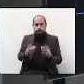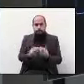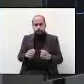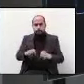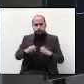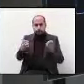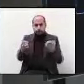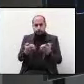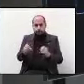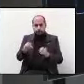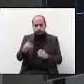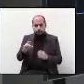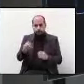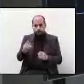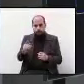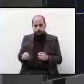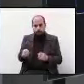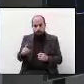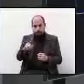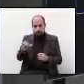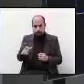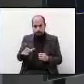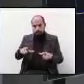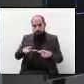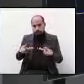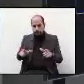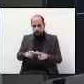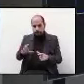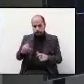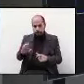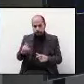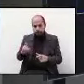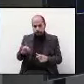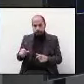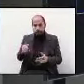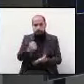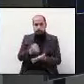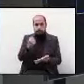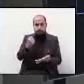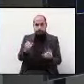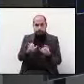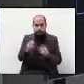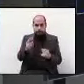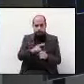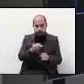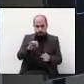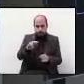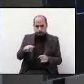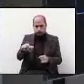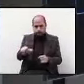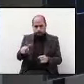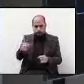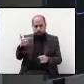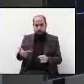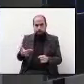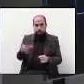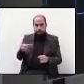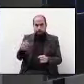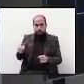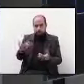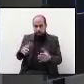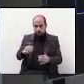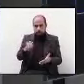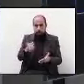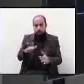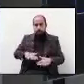Zaragoza y lago de la Concordia Cabe destacar que es un proyecto que contó con aprobación y supervisión de ina por estar en la zona de Los Fuertes